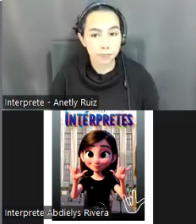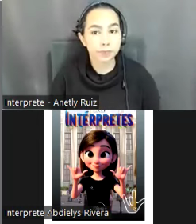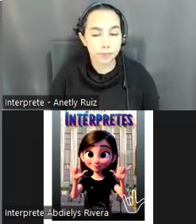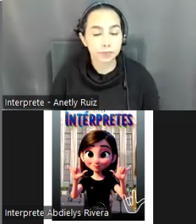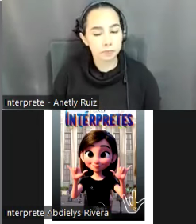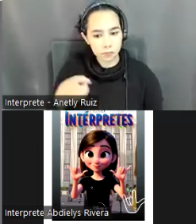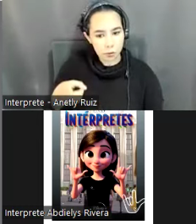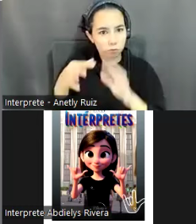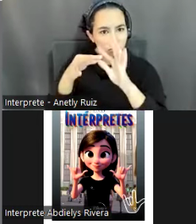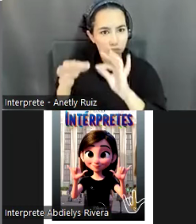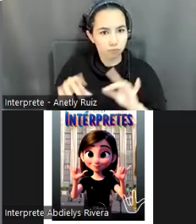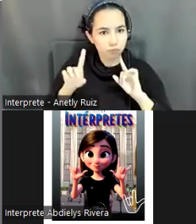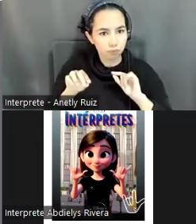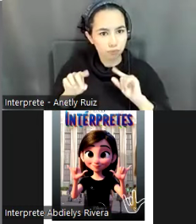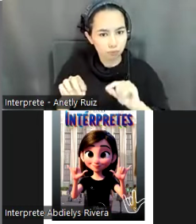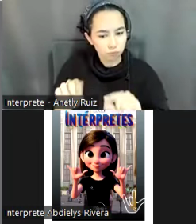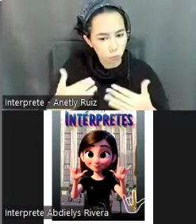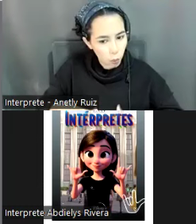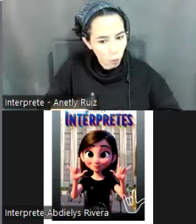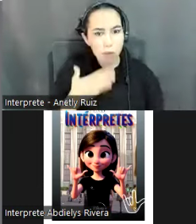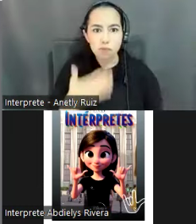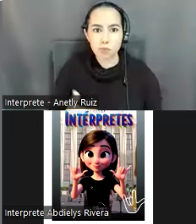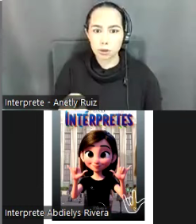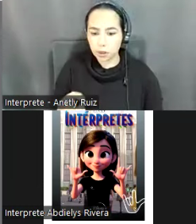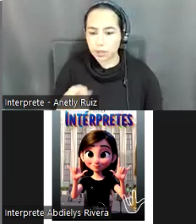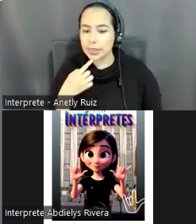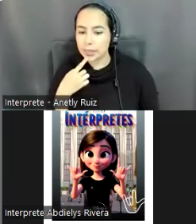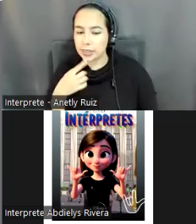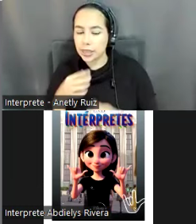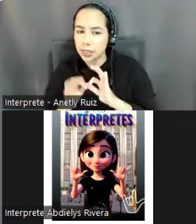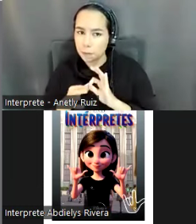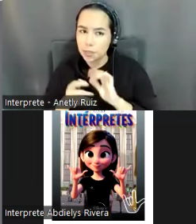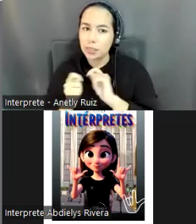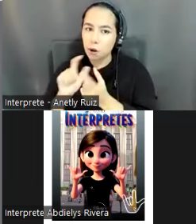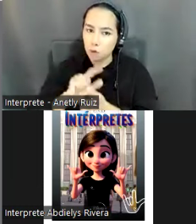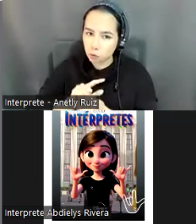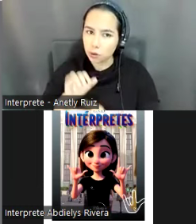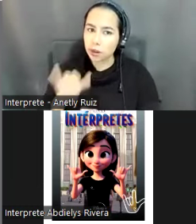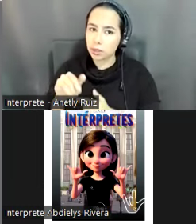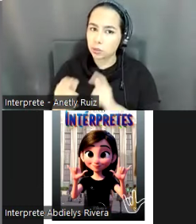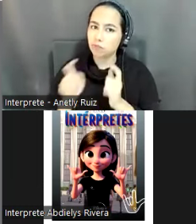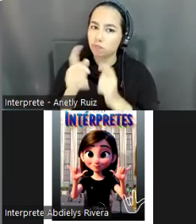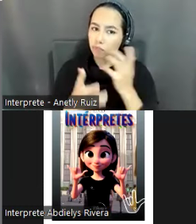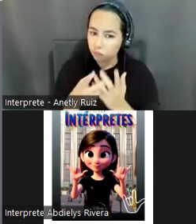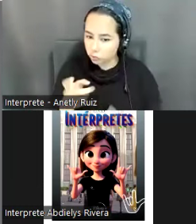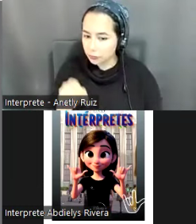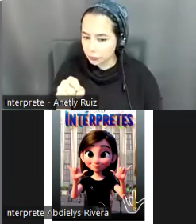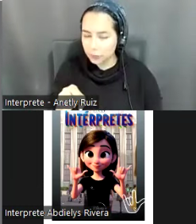buena respuesta, Carmen. Acabo de ver tu intérprete de señas, traductores, así que vamos, está por la línea que